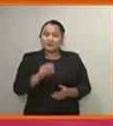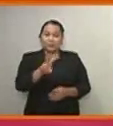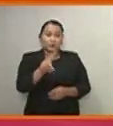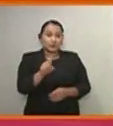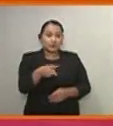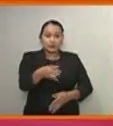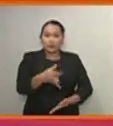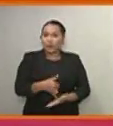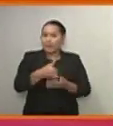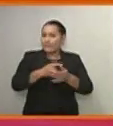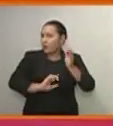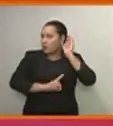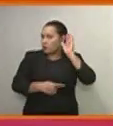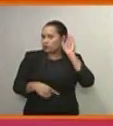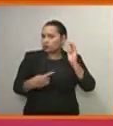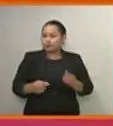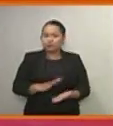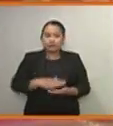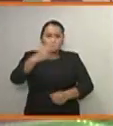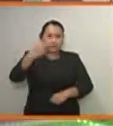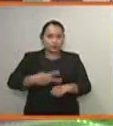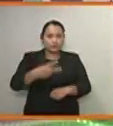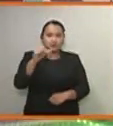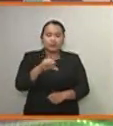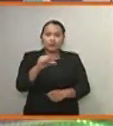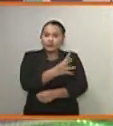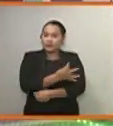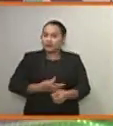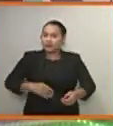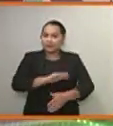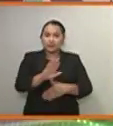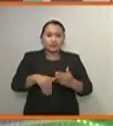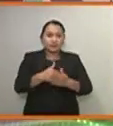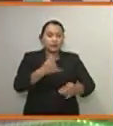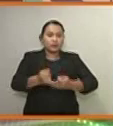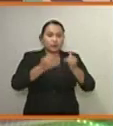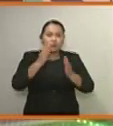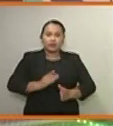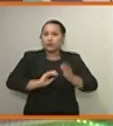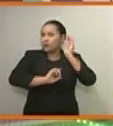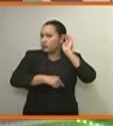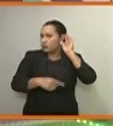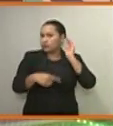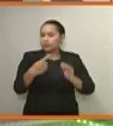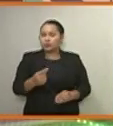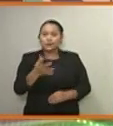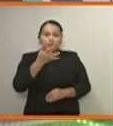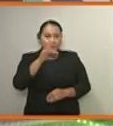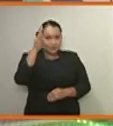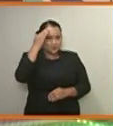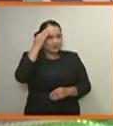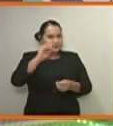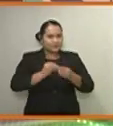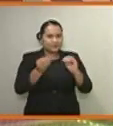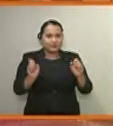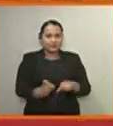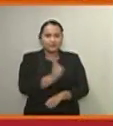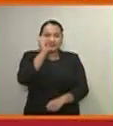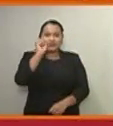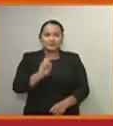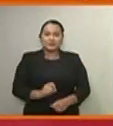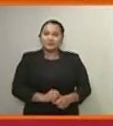2X. Tu premio ND es multiplicado por 2 esta tarde. Y para todos los fuertes más uno, mucha suerte porque es momento de conocer el número afortunado y este